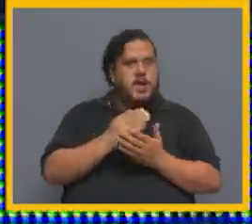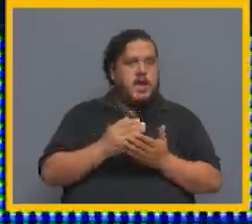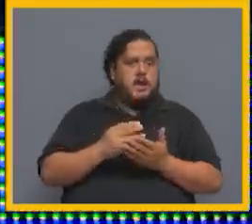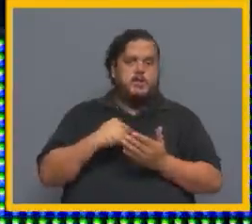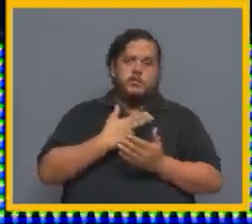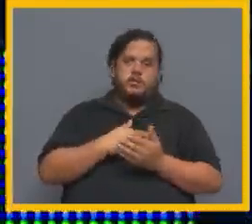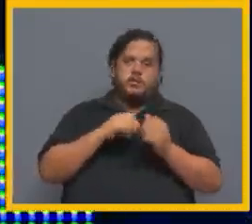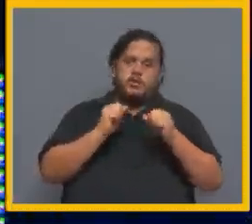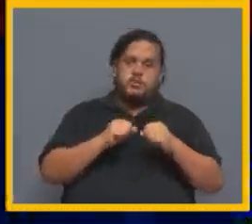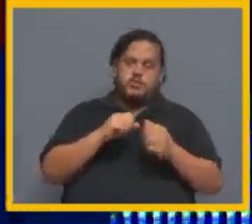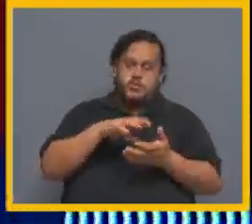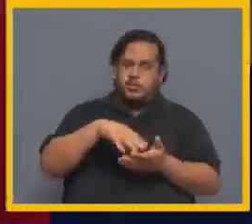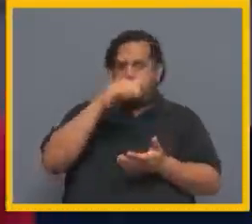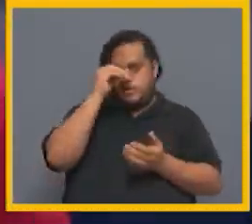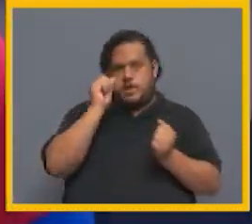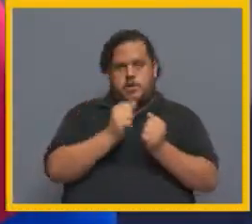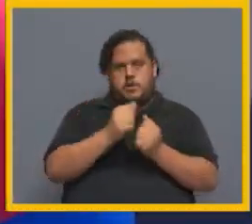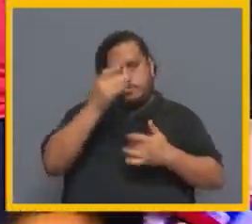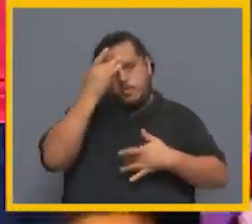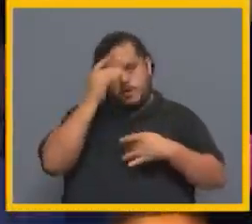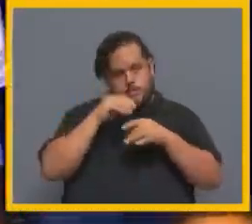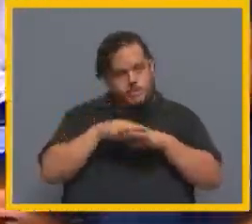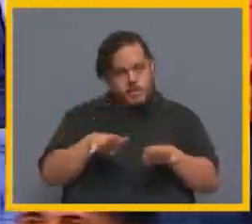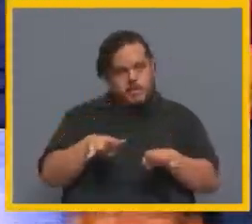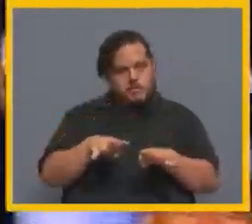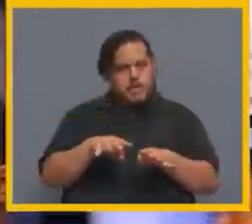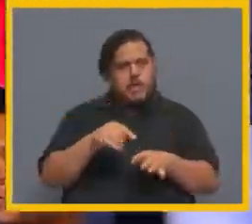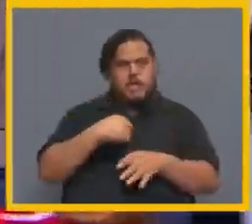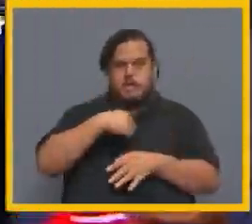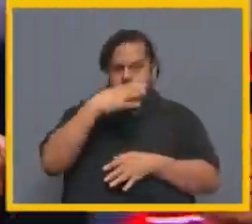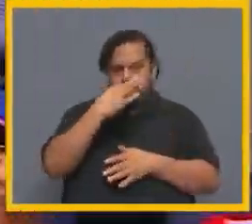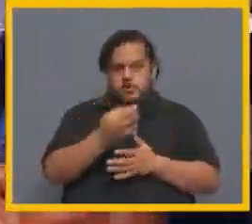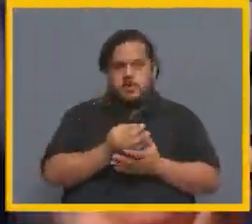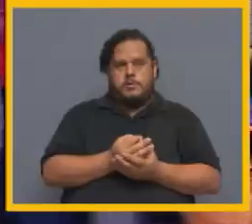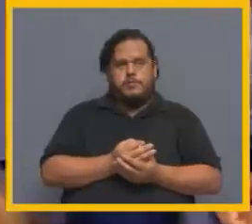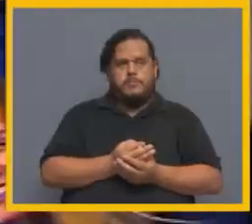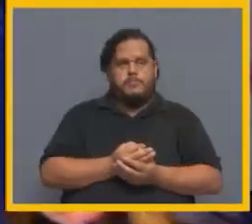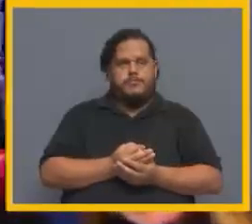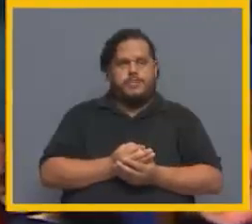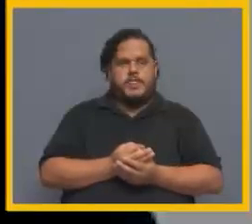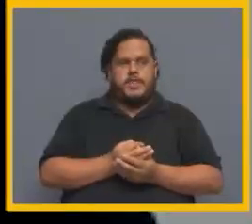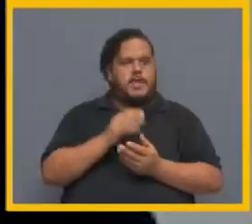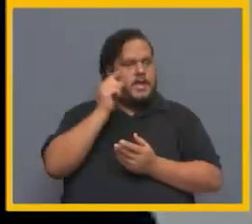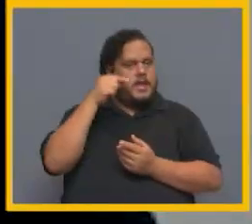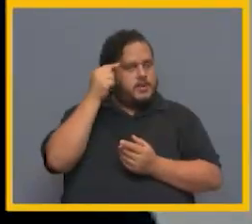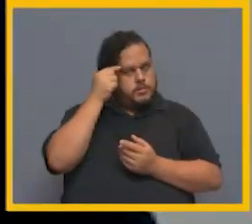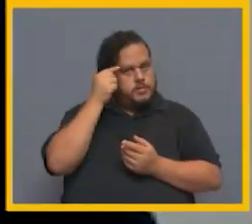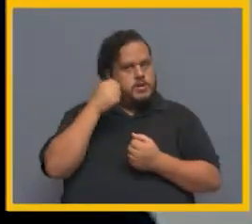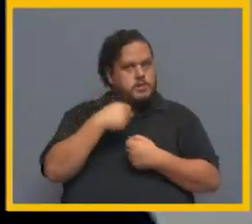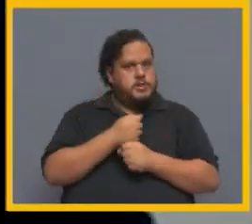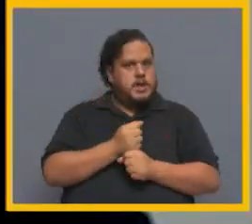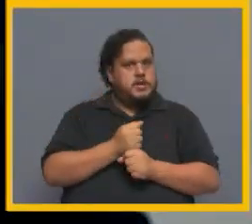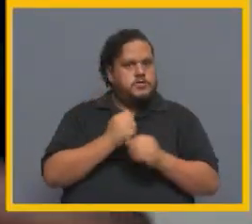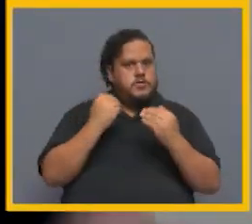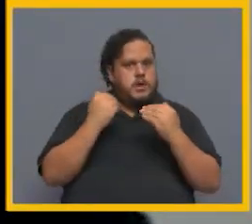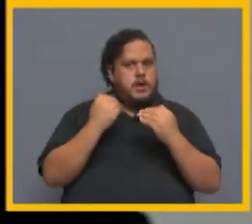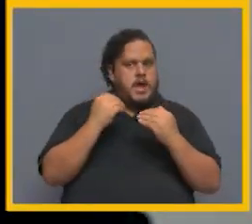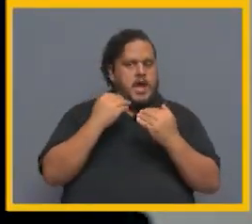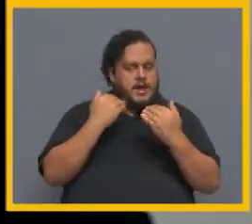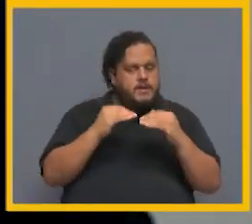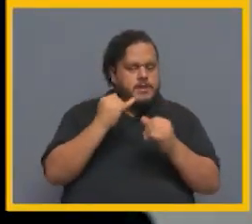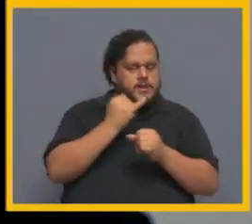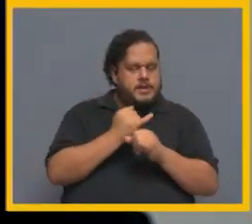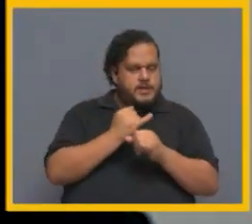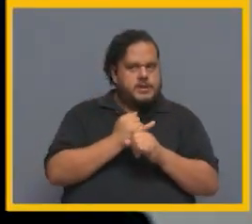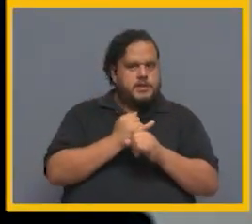podido aprender con la pandemia y yo creo que a nivel el gobierno se ha hecho, o a nivel de las instituciones